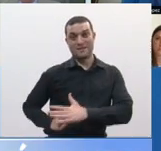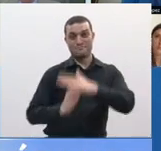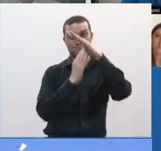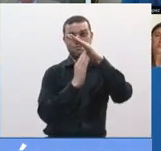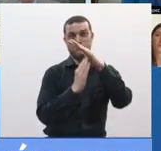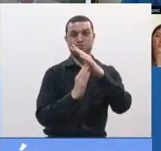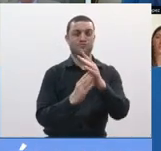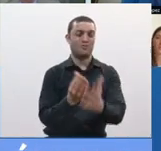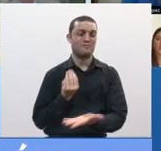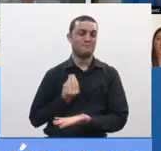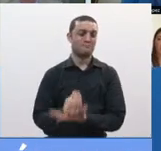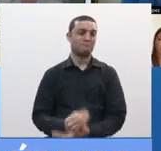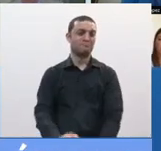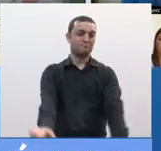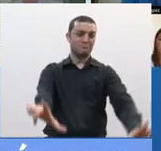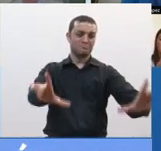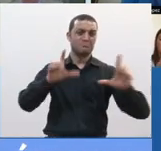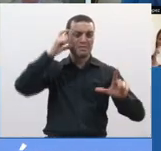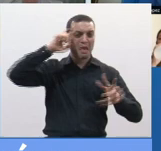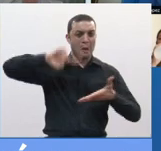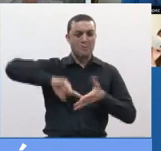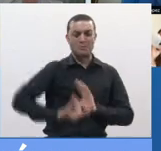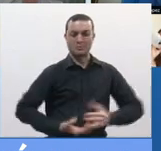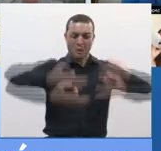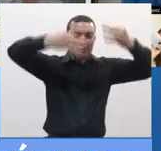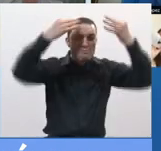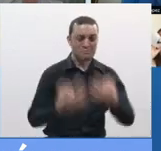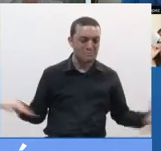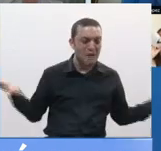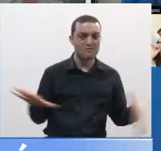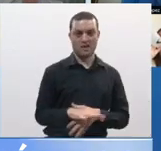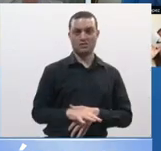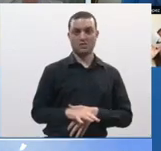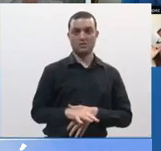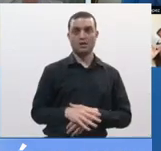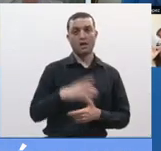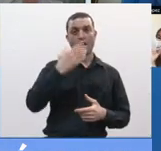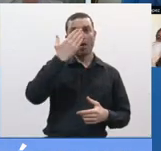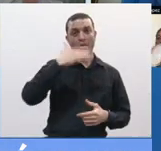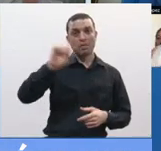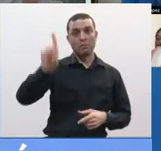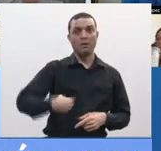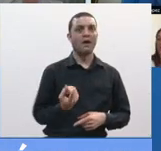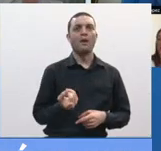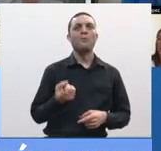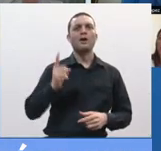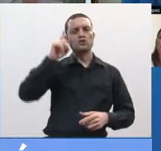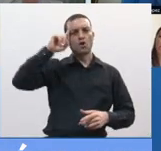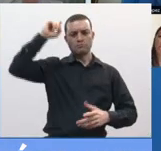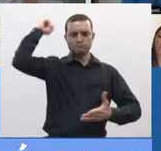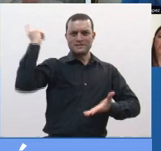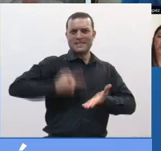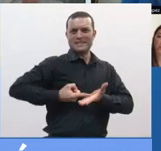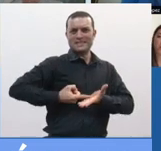vereda la acción política y todo lo que venía atrás. Después del fallo, obviamente a algunos medios no le gustaron y